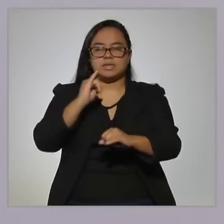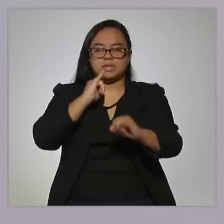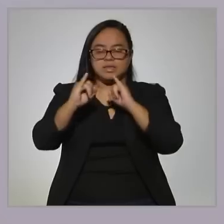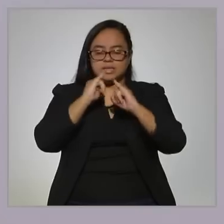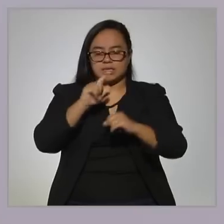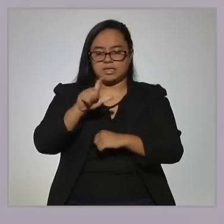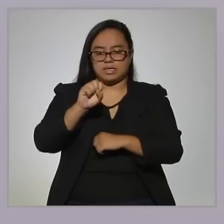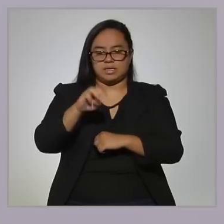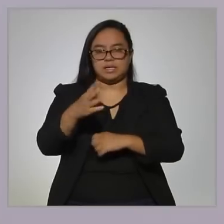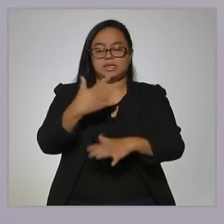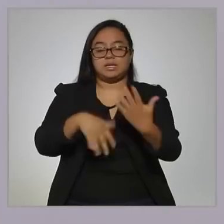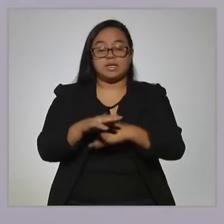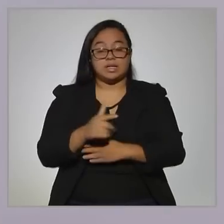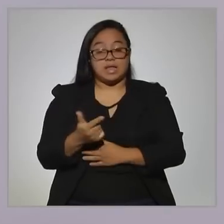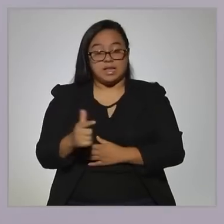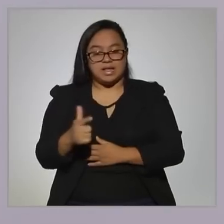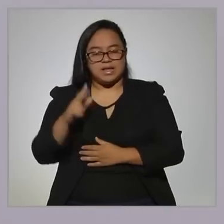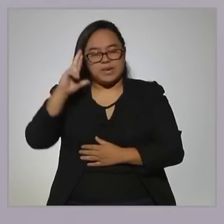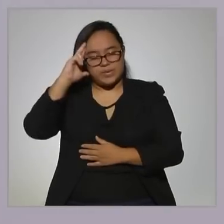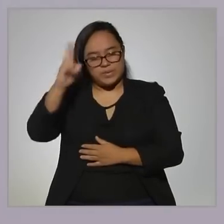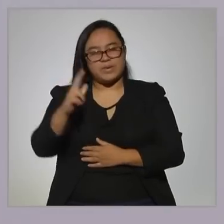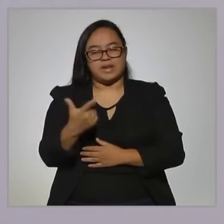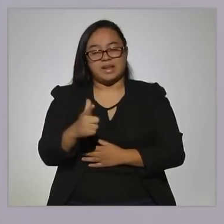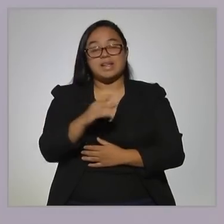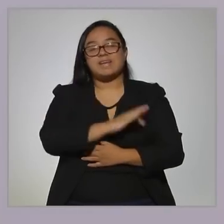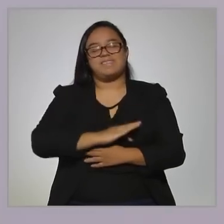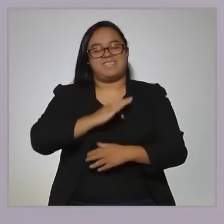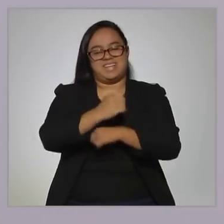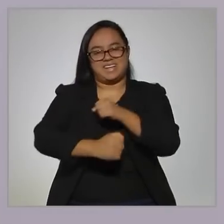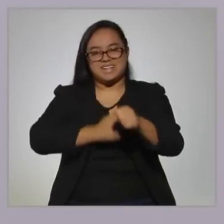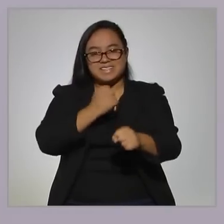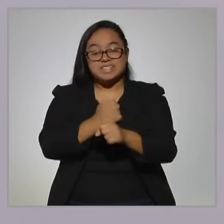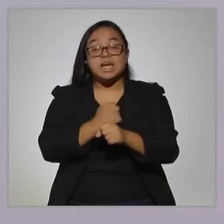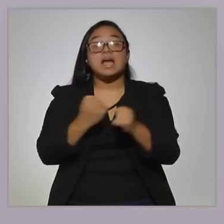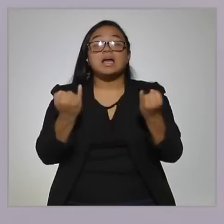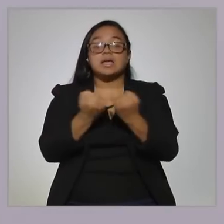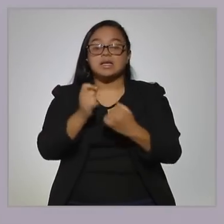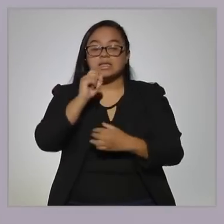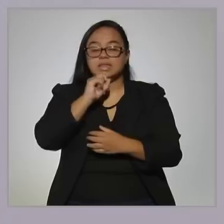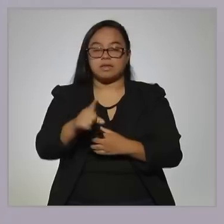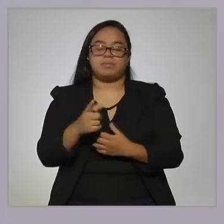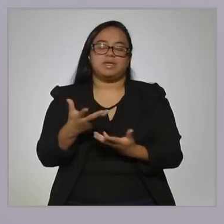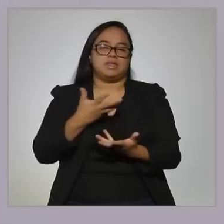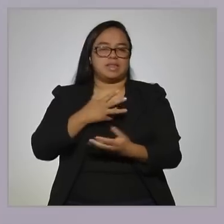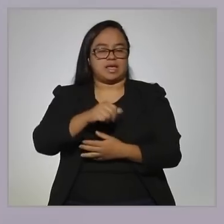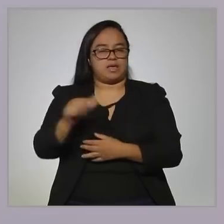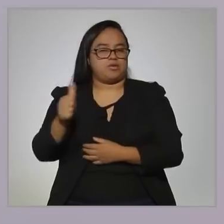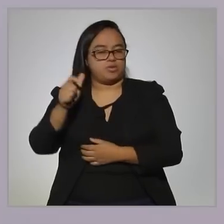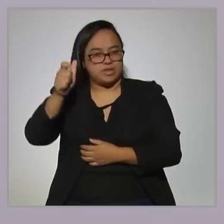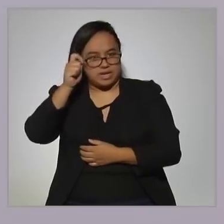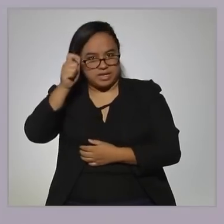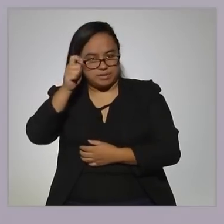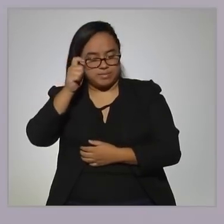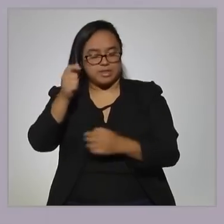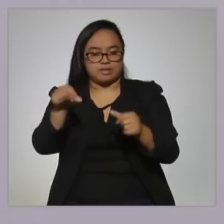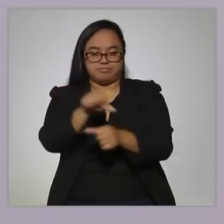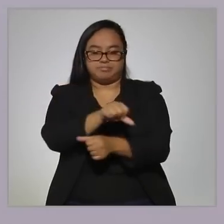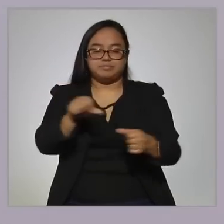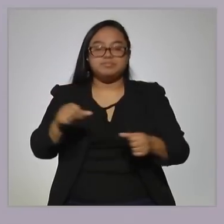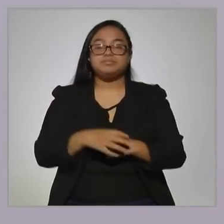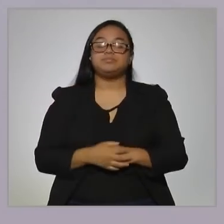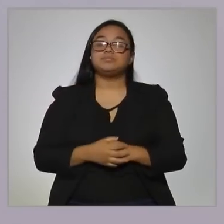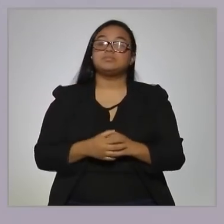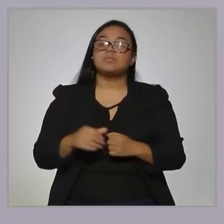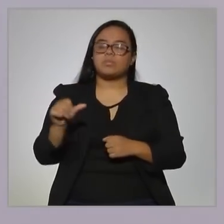lengua de señas, Lía Vadillo. Hola, Lía, feliz año. Y también estará Jimena Raya. Y bueno, pues